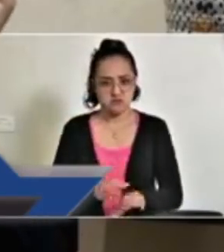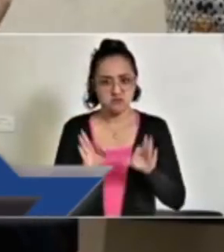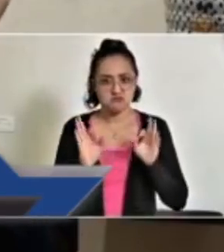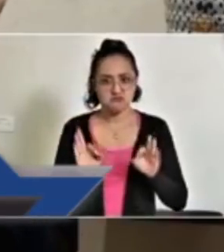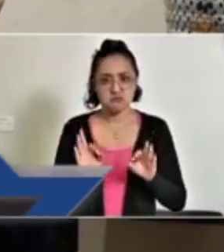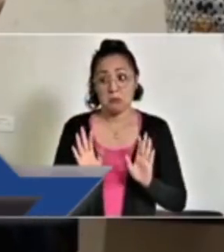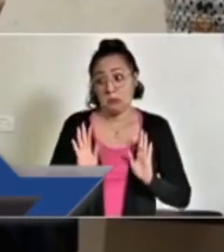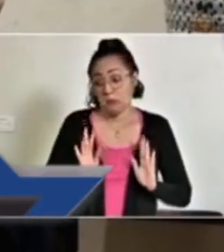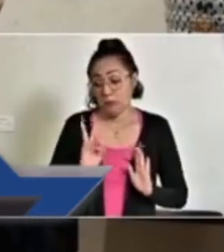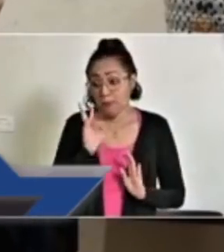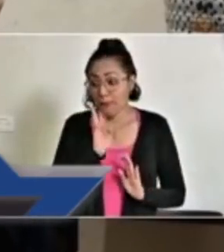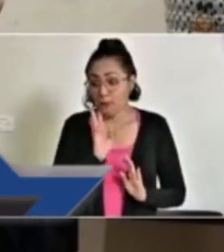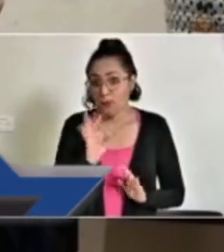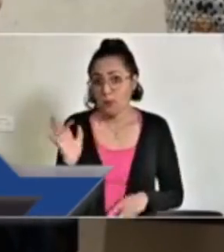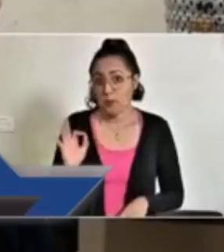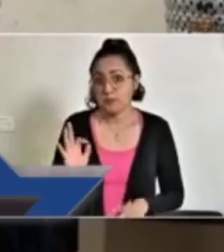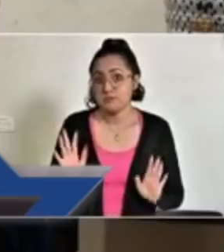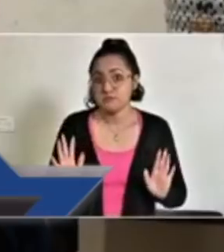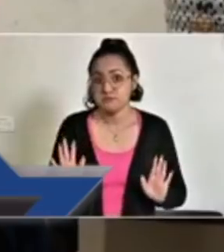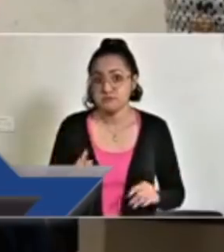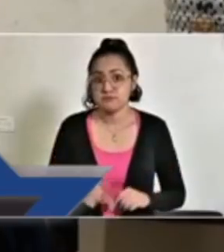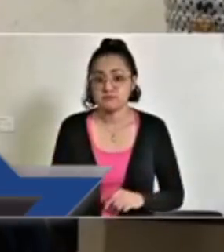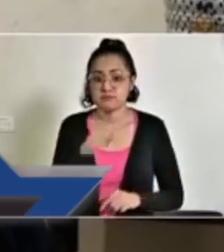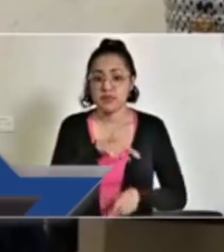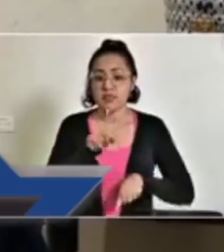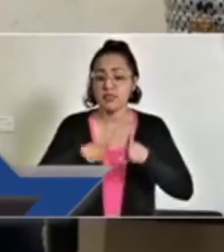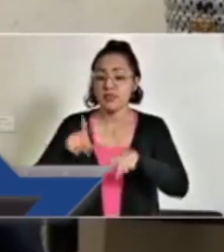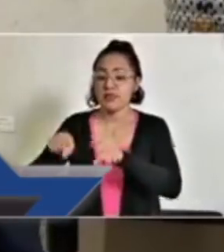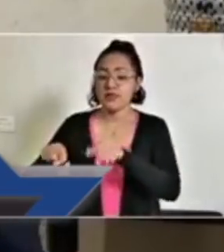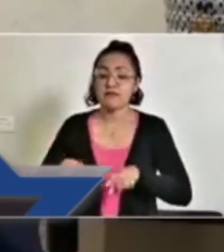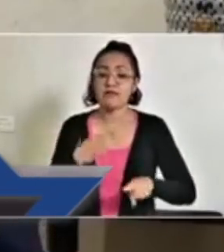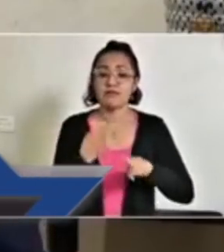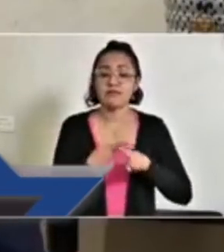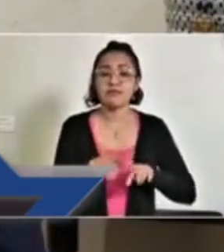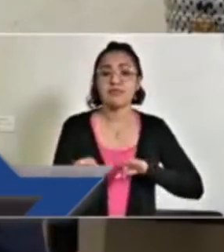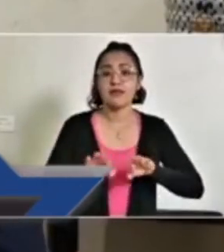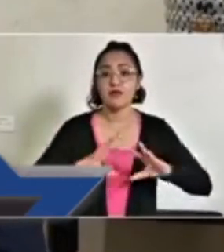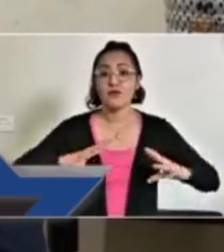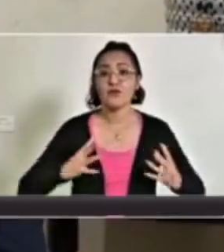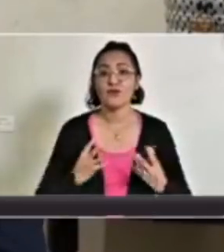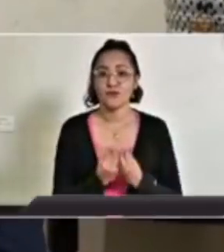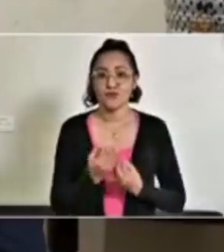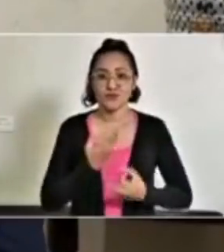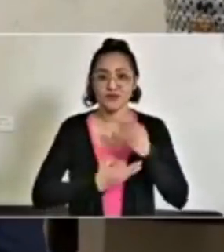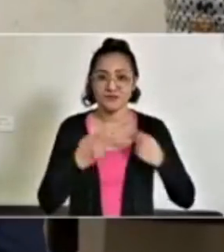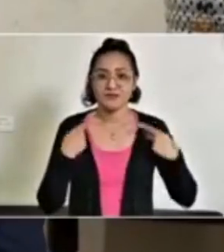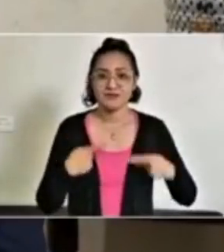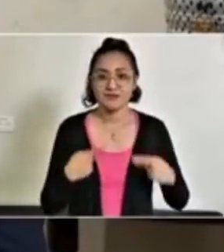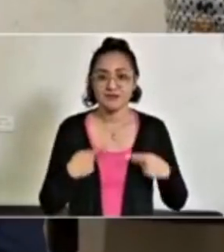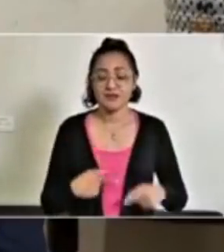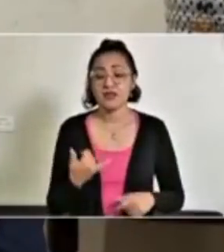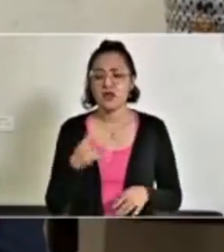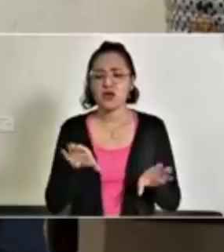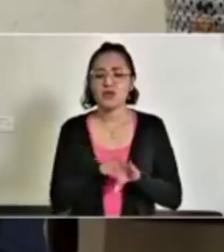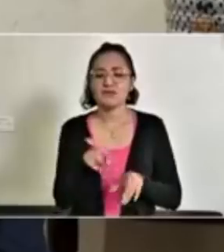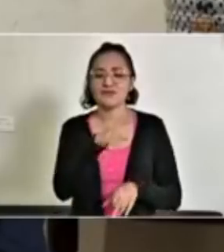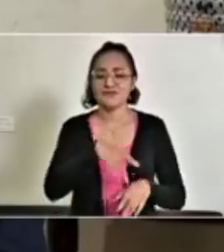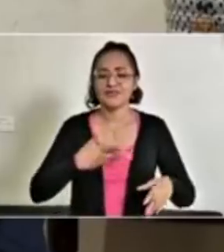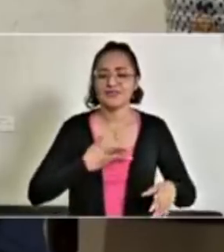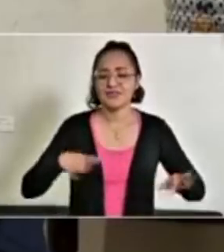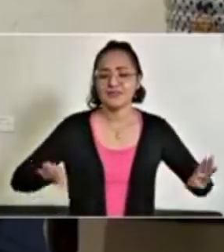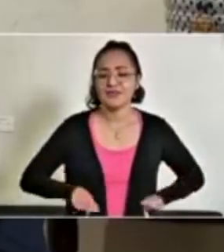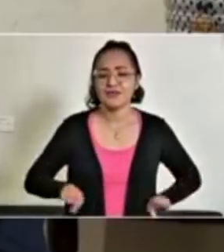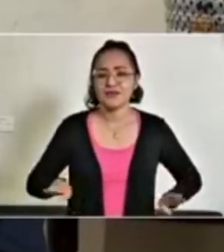a ver va a depender de un esfuerzo colectivo y de cómo nos comportemos